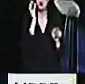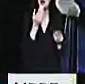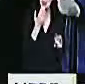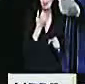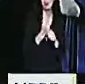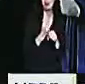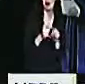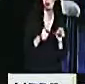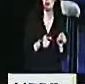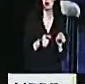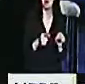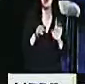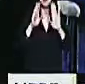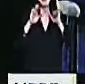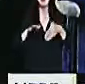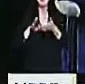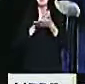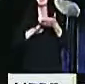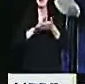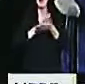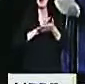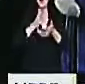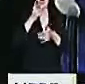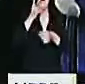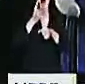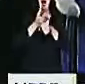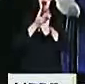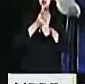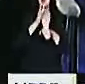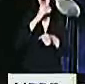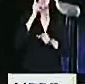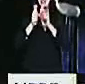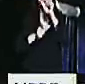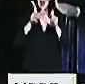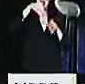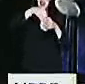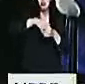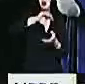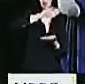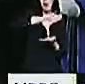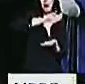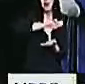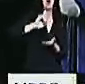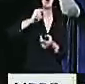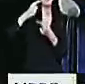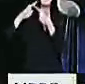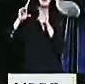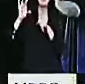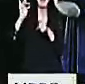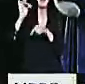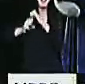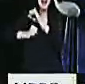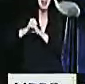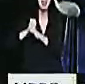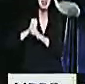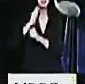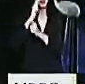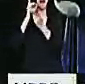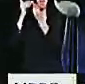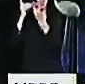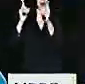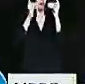mismo que pasa cuando no tengo gente del interior del país, cuando no tengo gente de distintas edades, de distintos contextos. Cierto. Al final la diversidad,